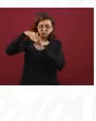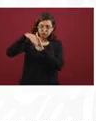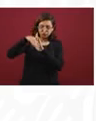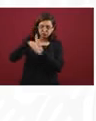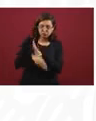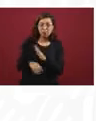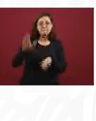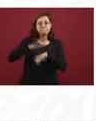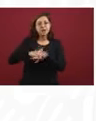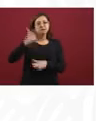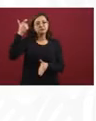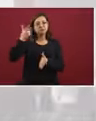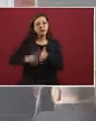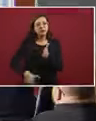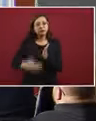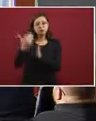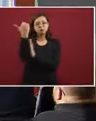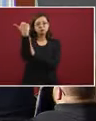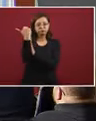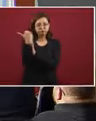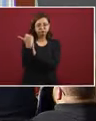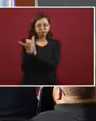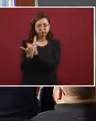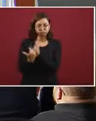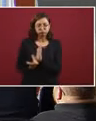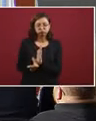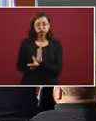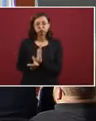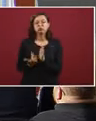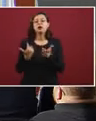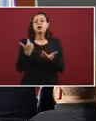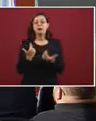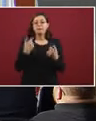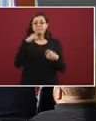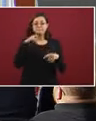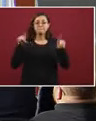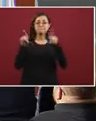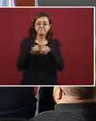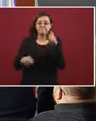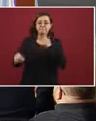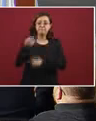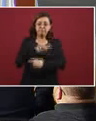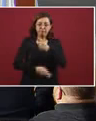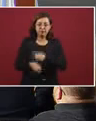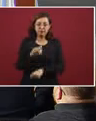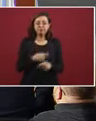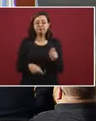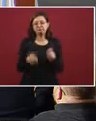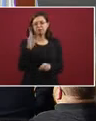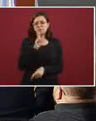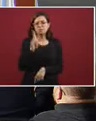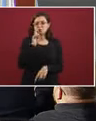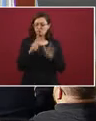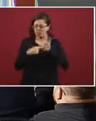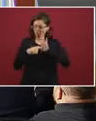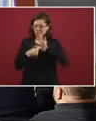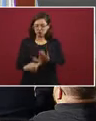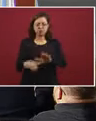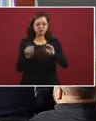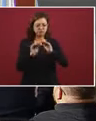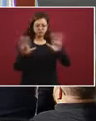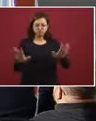el precio, porque aquí ya también se está tomando en cuenta el tipo cambiario. Entonces, esto es una prueba plena, con